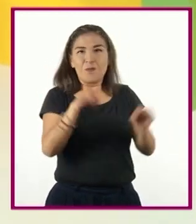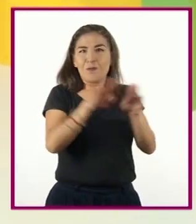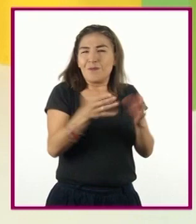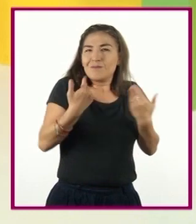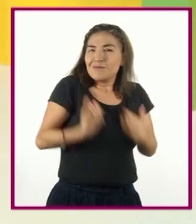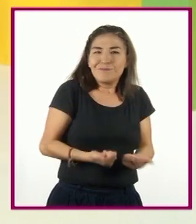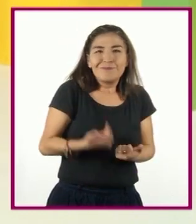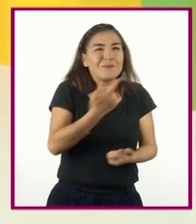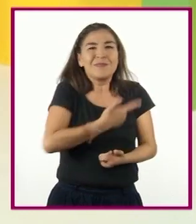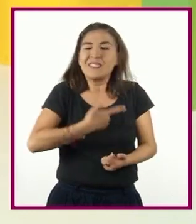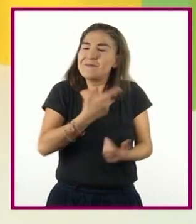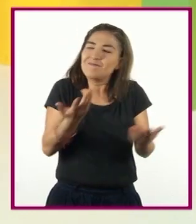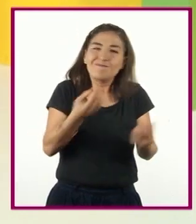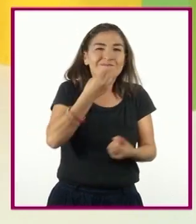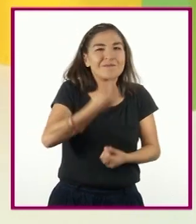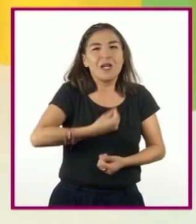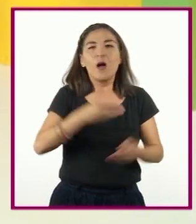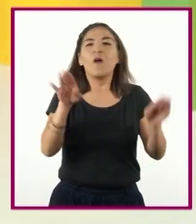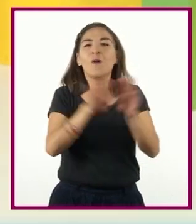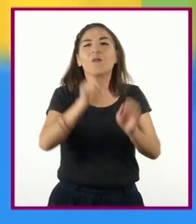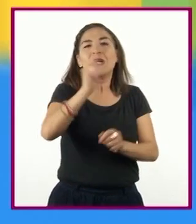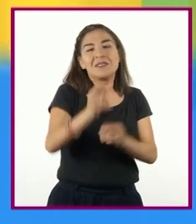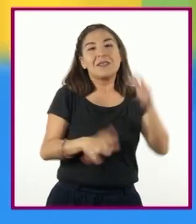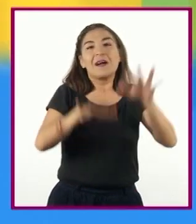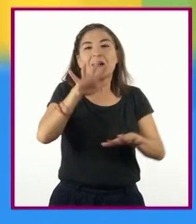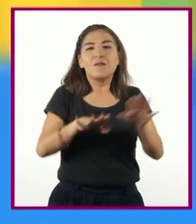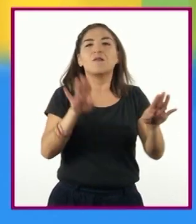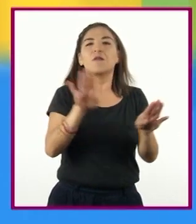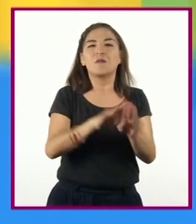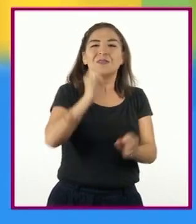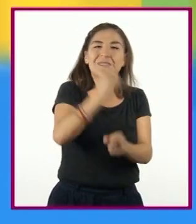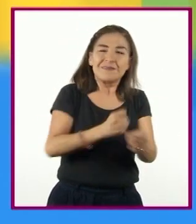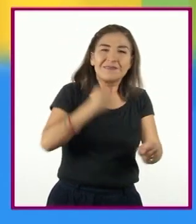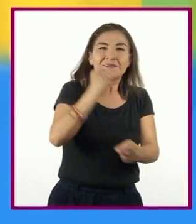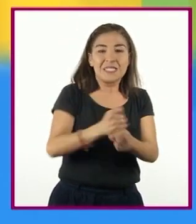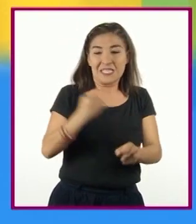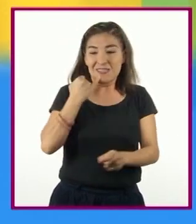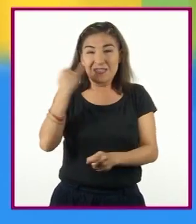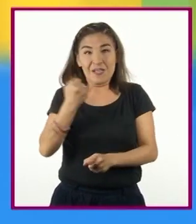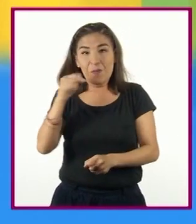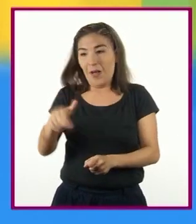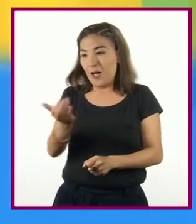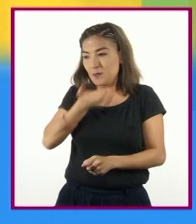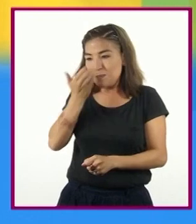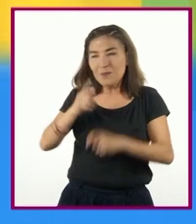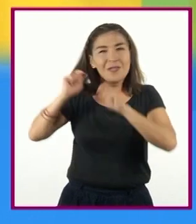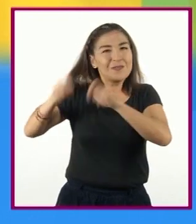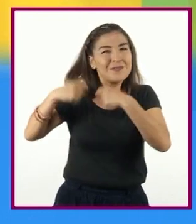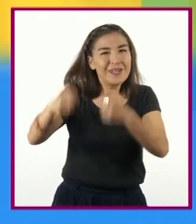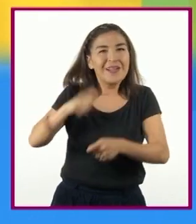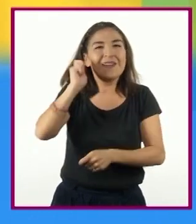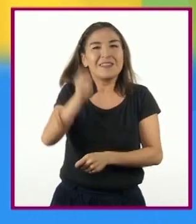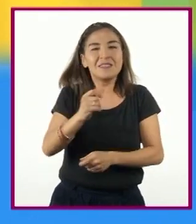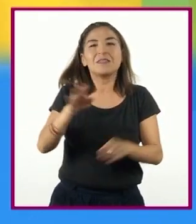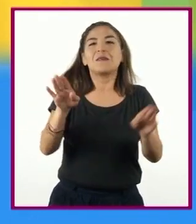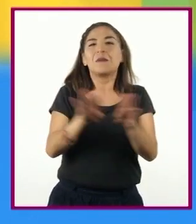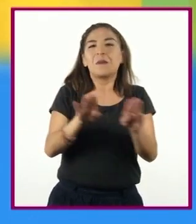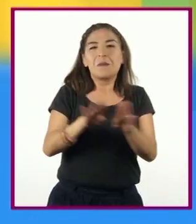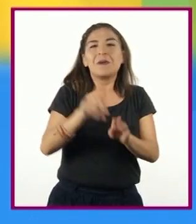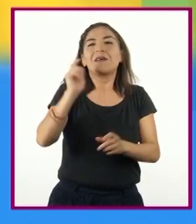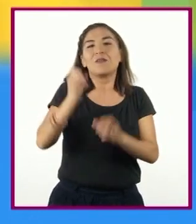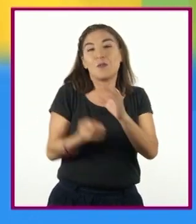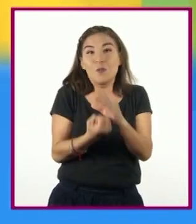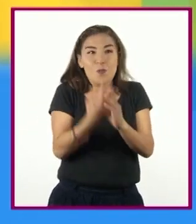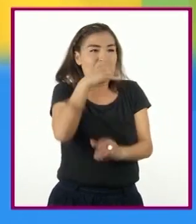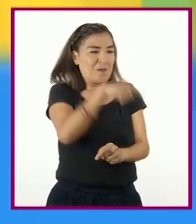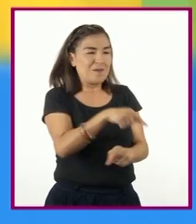agradan. También requiere, en ocasiones, dejar de practicar el propio idioma, costumbres, tradiciones, adoptando un nuevo estilo